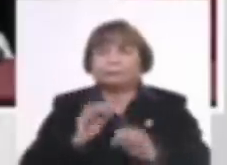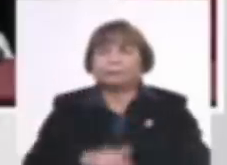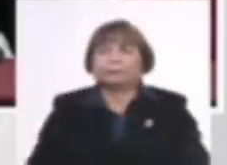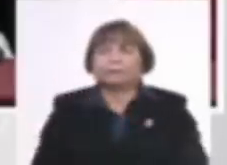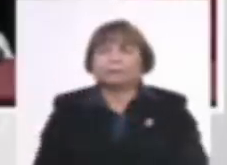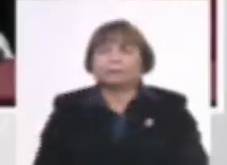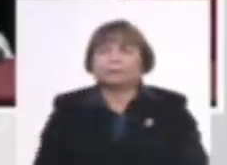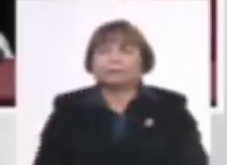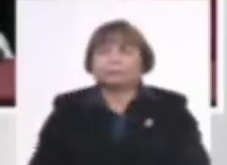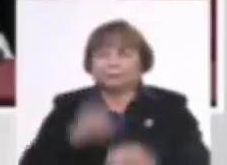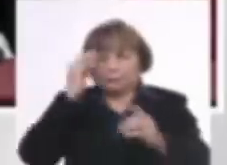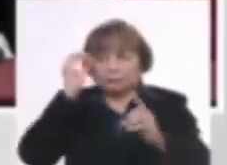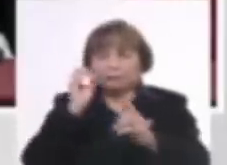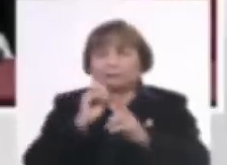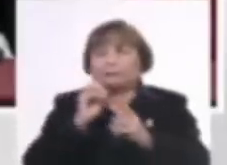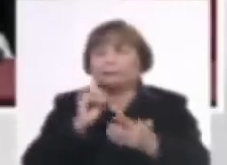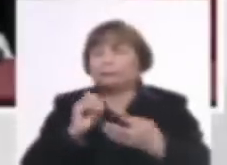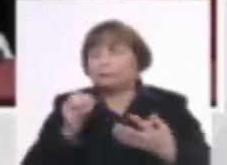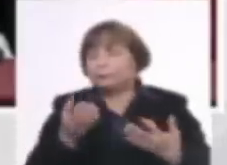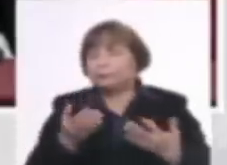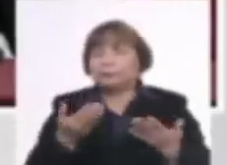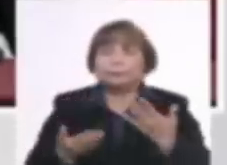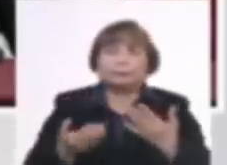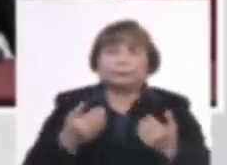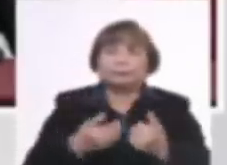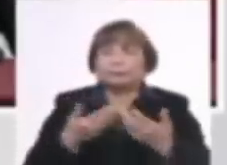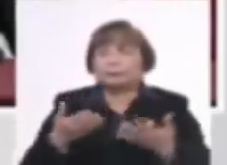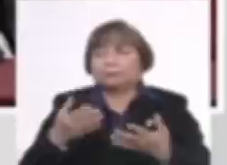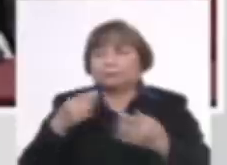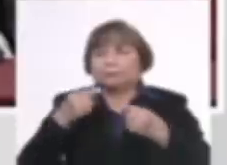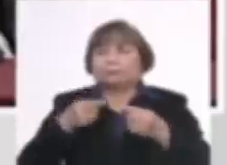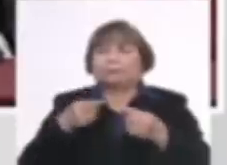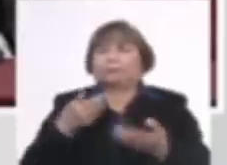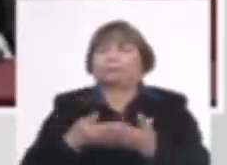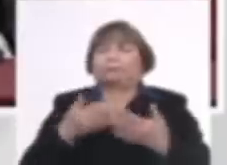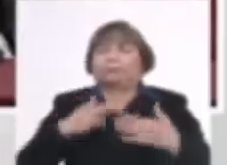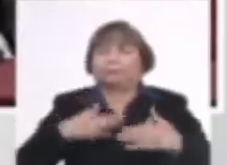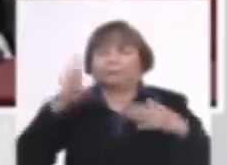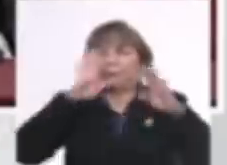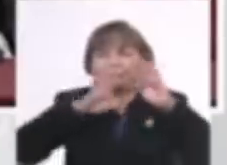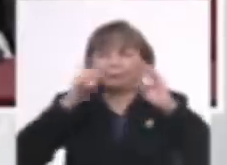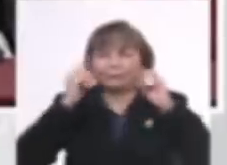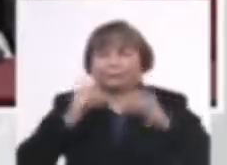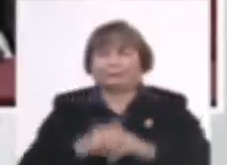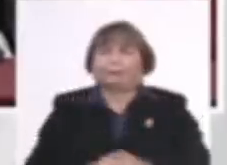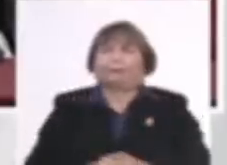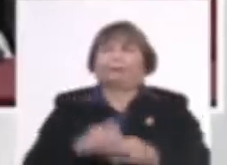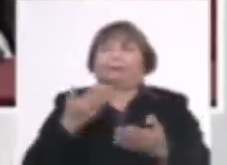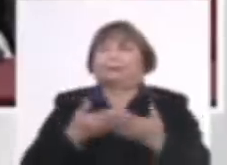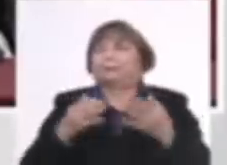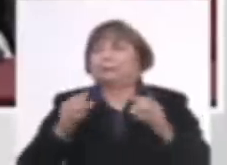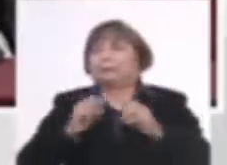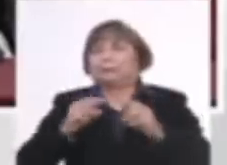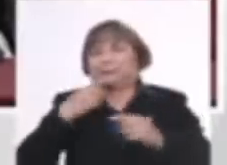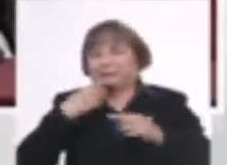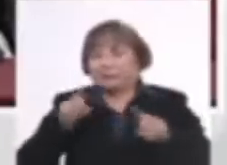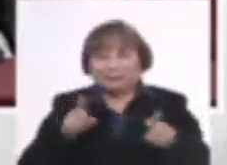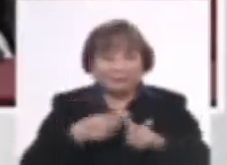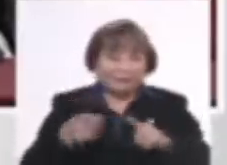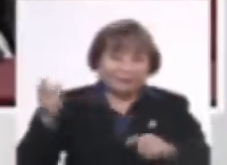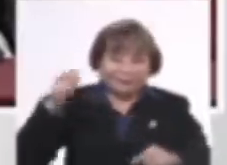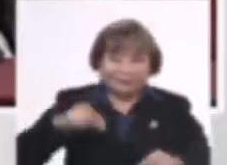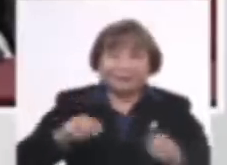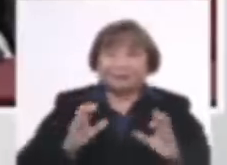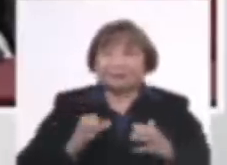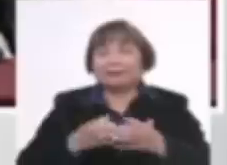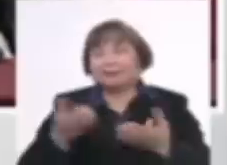preguntas objetivas. Hay otra intención y eso me preocupa. Al contrario, si ella ha venido